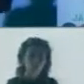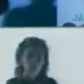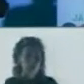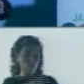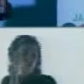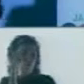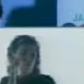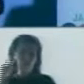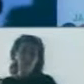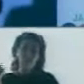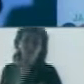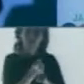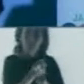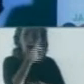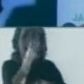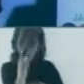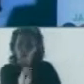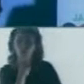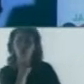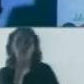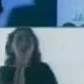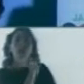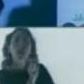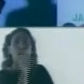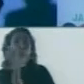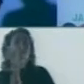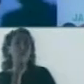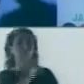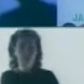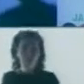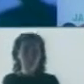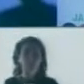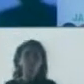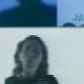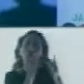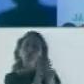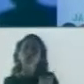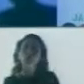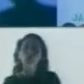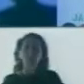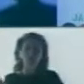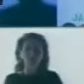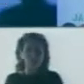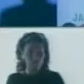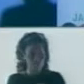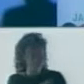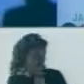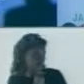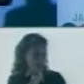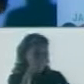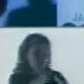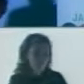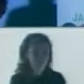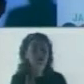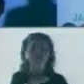dicen, no diga comunista. Uy, ya le da miedo que le digan comunista. Hay que suavizarlo. ¿Cómo los llamo? Y perdona, no sé